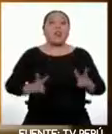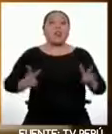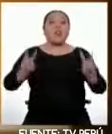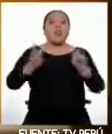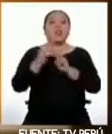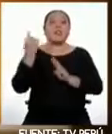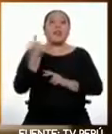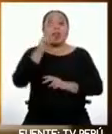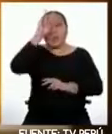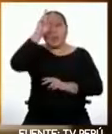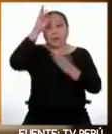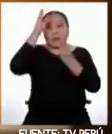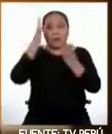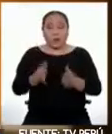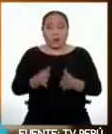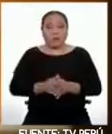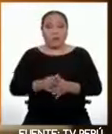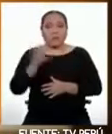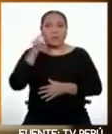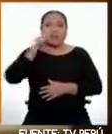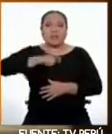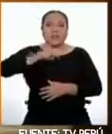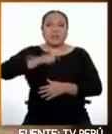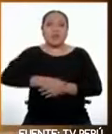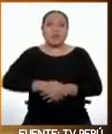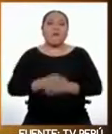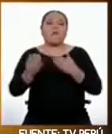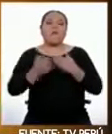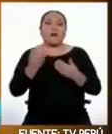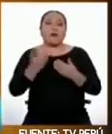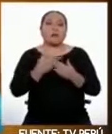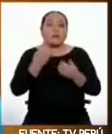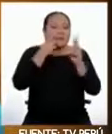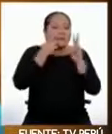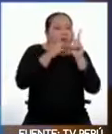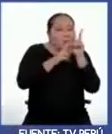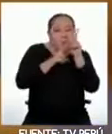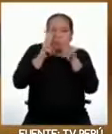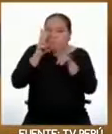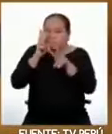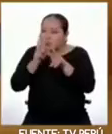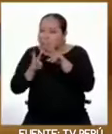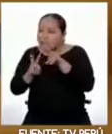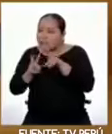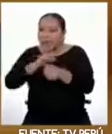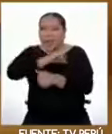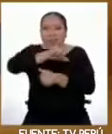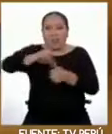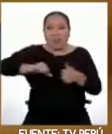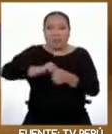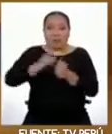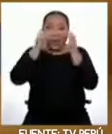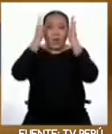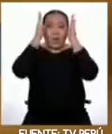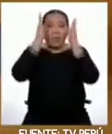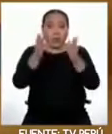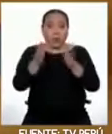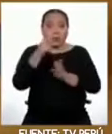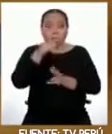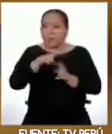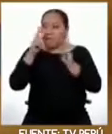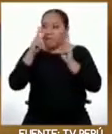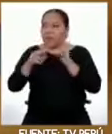y peruanos. Para esto hay que hacer un simple ejercicio de observar a nuestro alrededor. Presta atención para